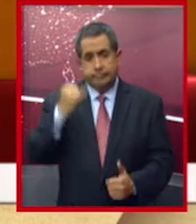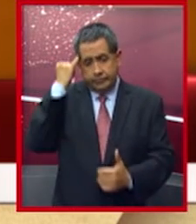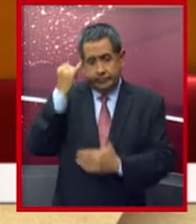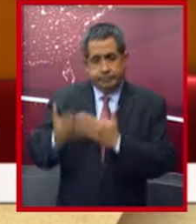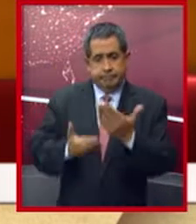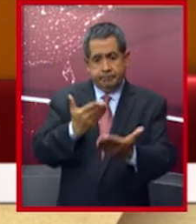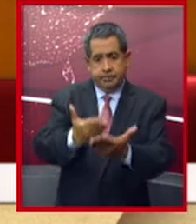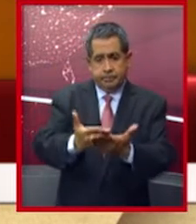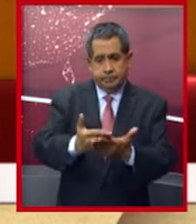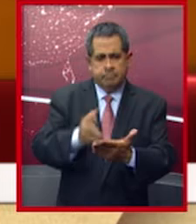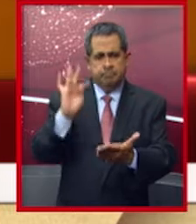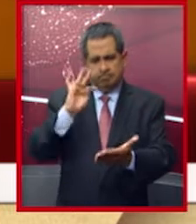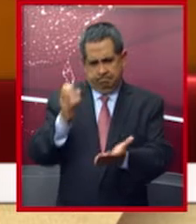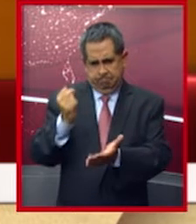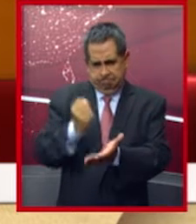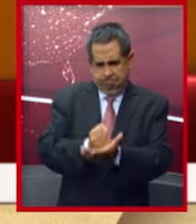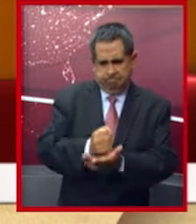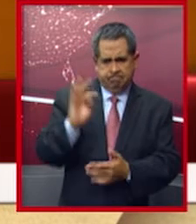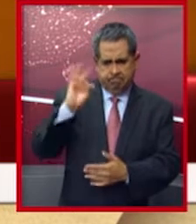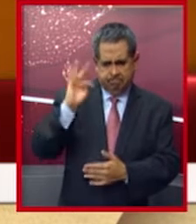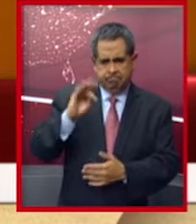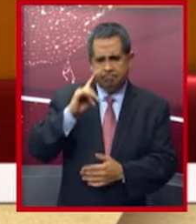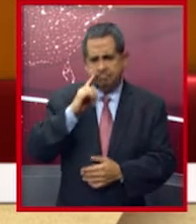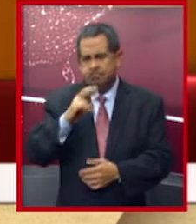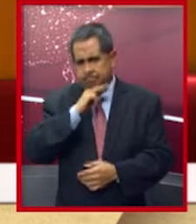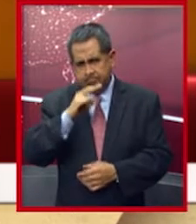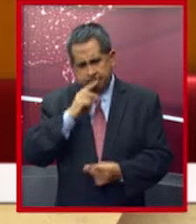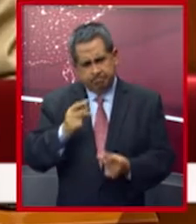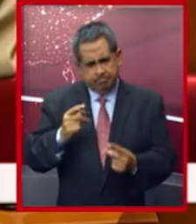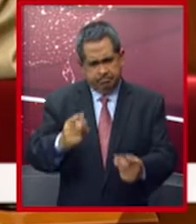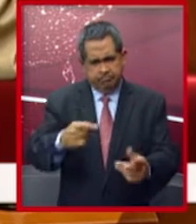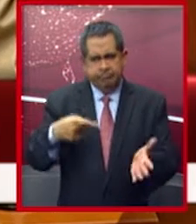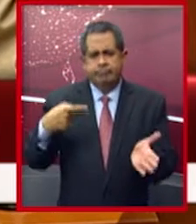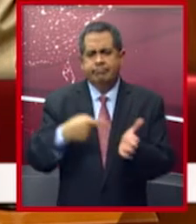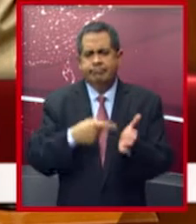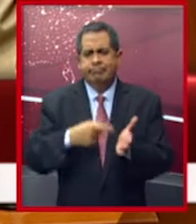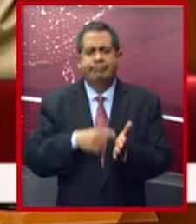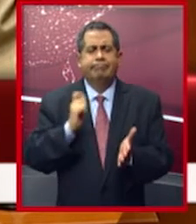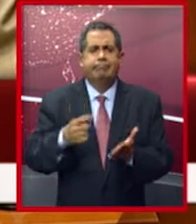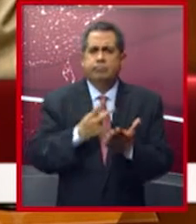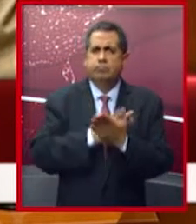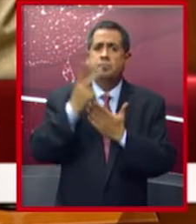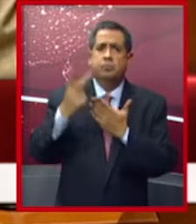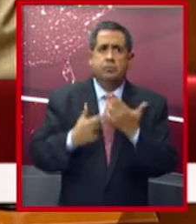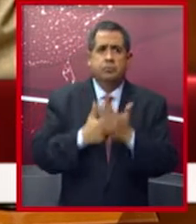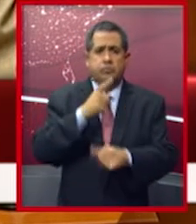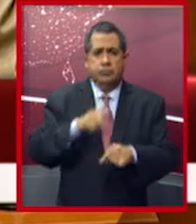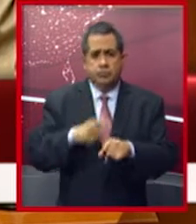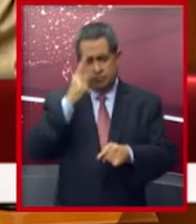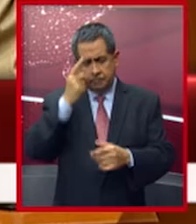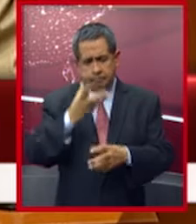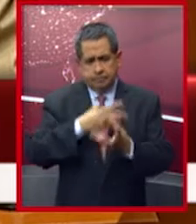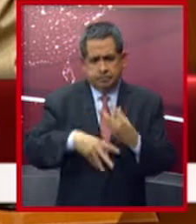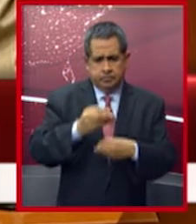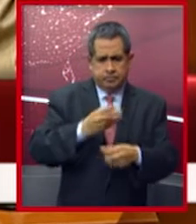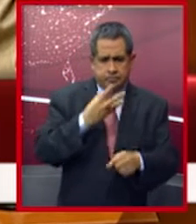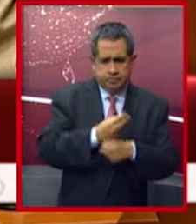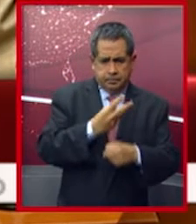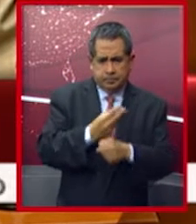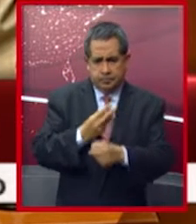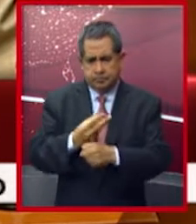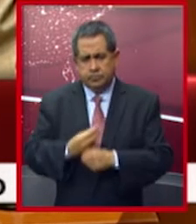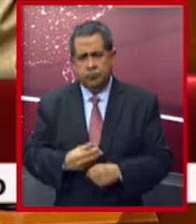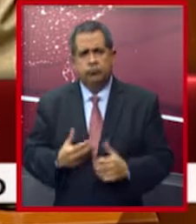Proponemos elaborar y aprobar con la mayor celeridad posible un Programa Nacional de Reconstrucción